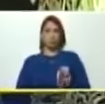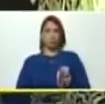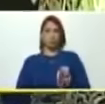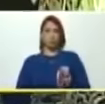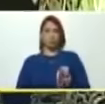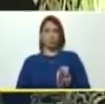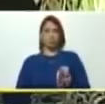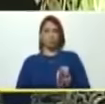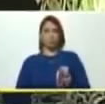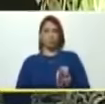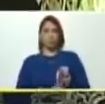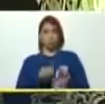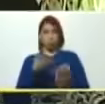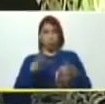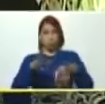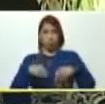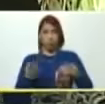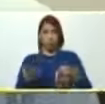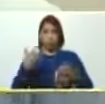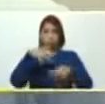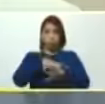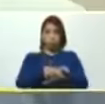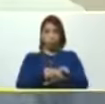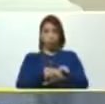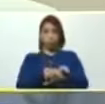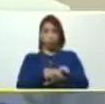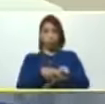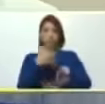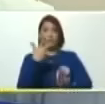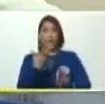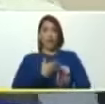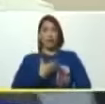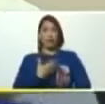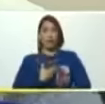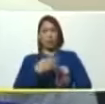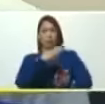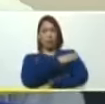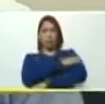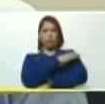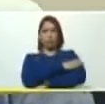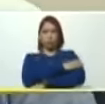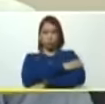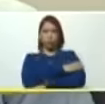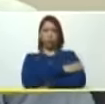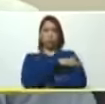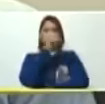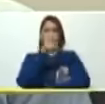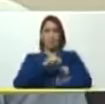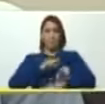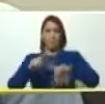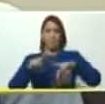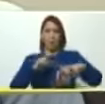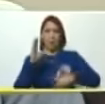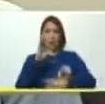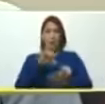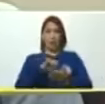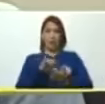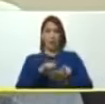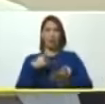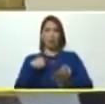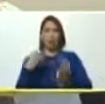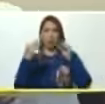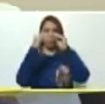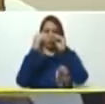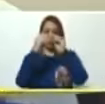Usted está tomando de incluir a los tres alcaldes de oposición que hacen vida en la Gran Caracas, porque yo coincido con usted, presidente,